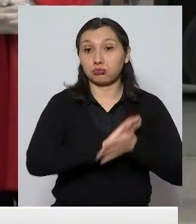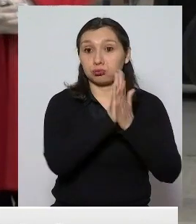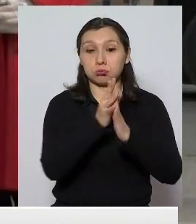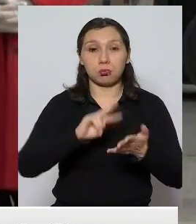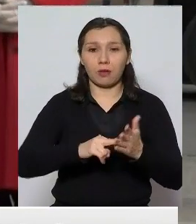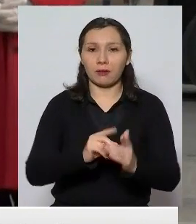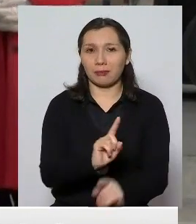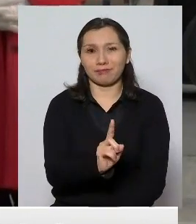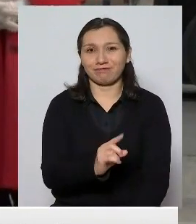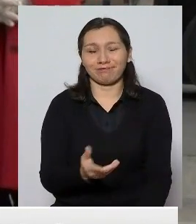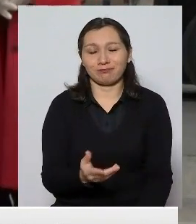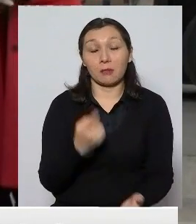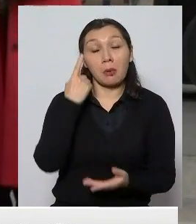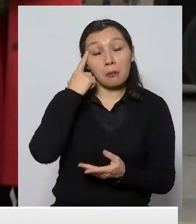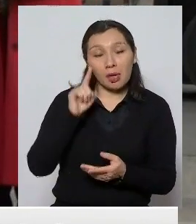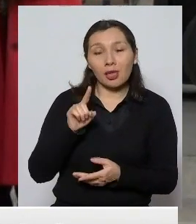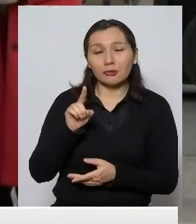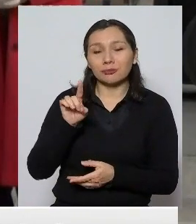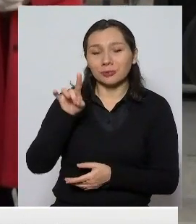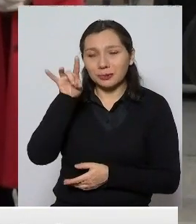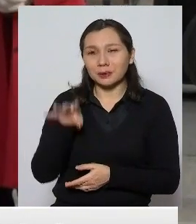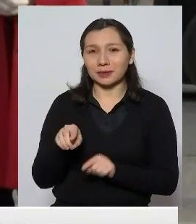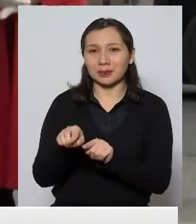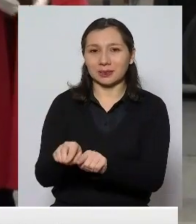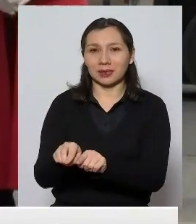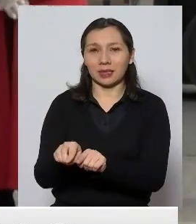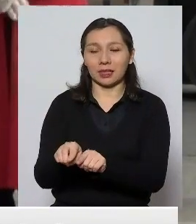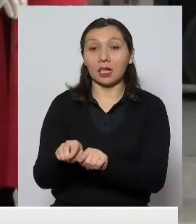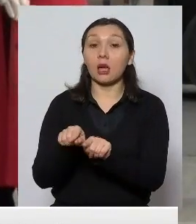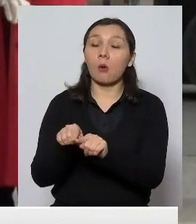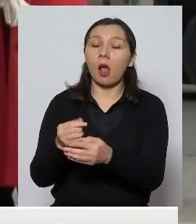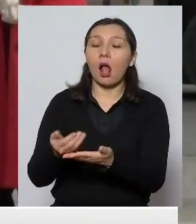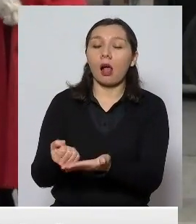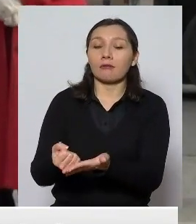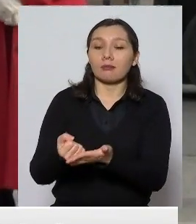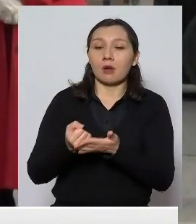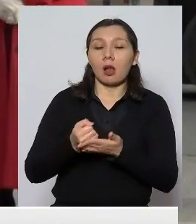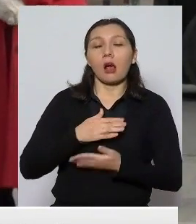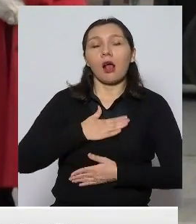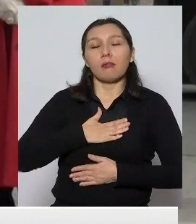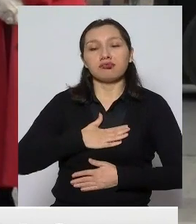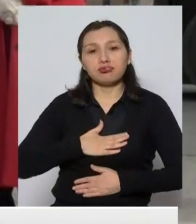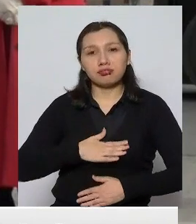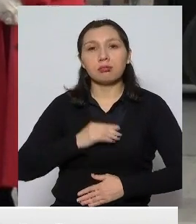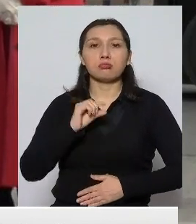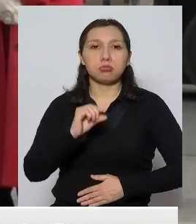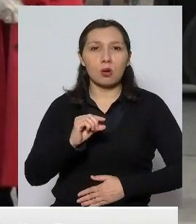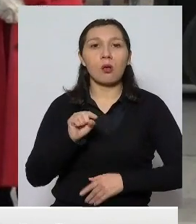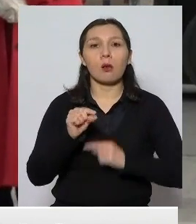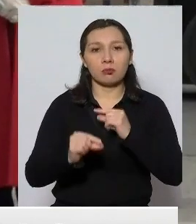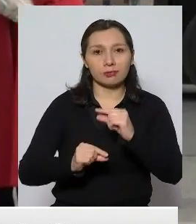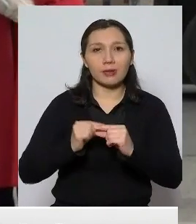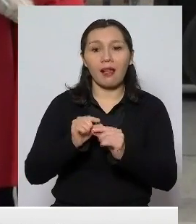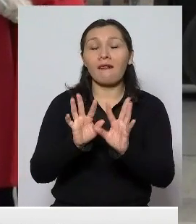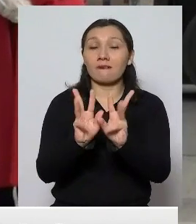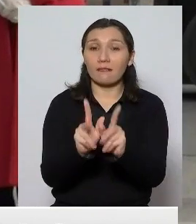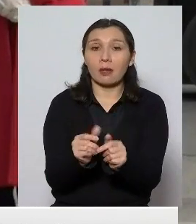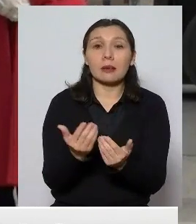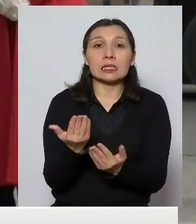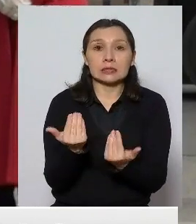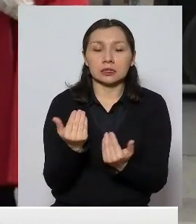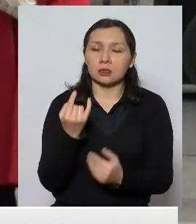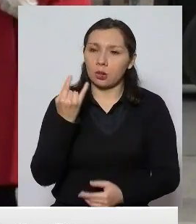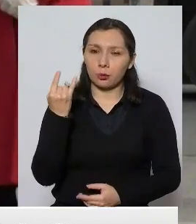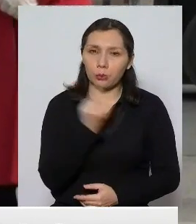problemas, pero también sabemos que son un alivio, una ayuda que las familias necesitan y